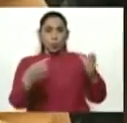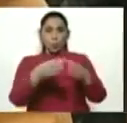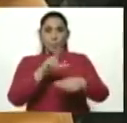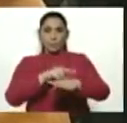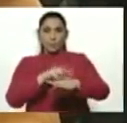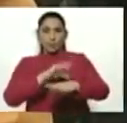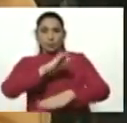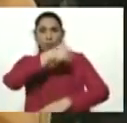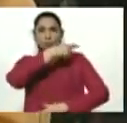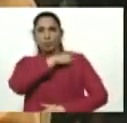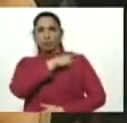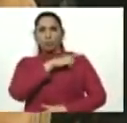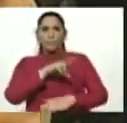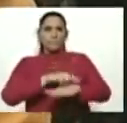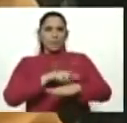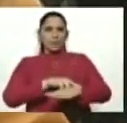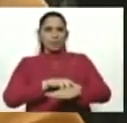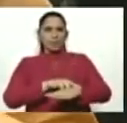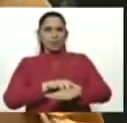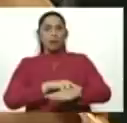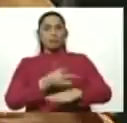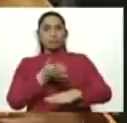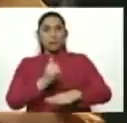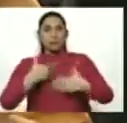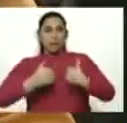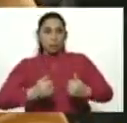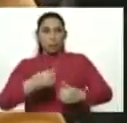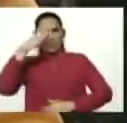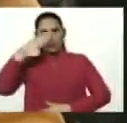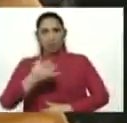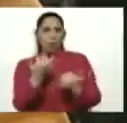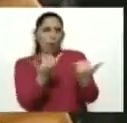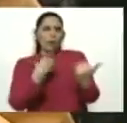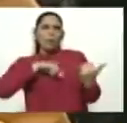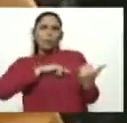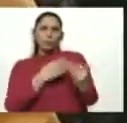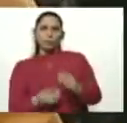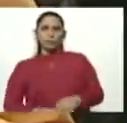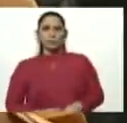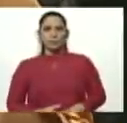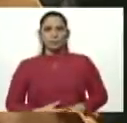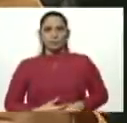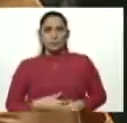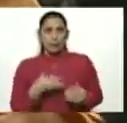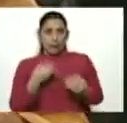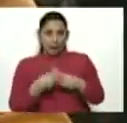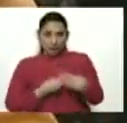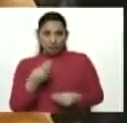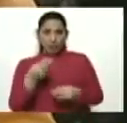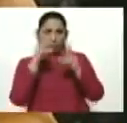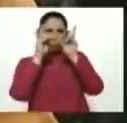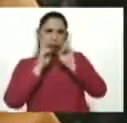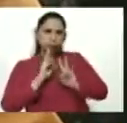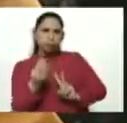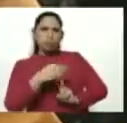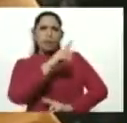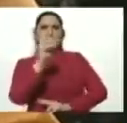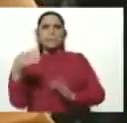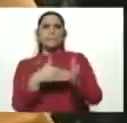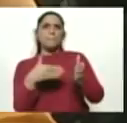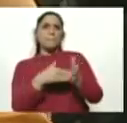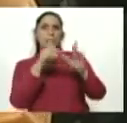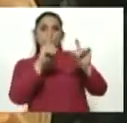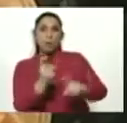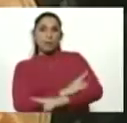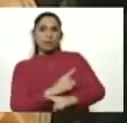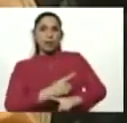de la Dirección Médica de Salud Militar, y estamos en este momento, presidente, haciendo un barrido de más de 100.000 pruebas rápidas.